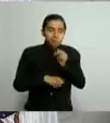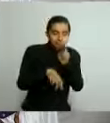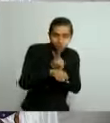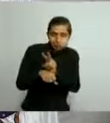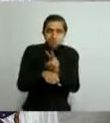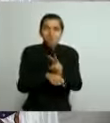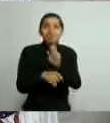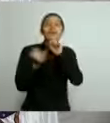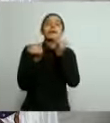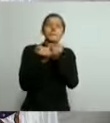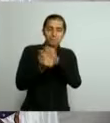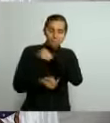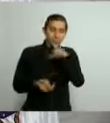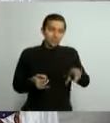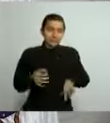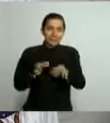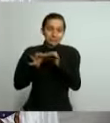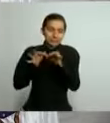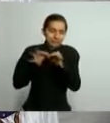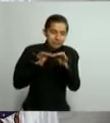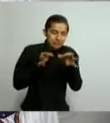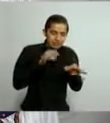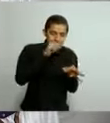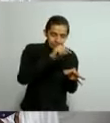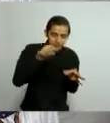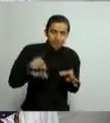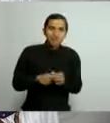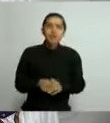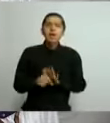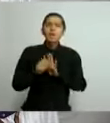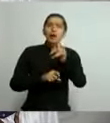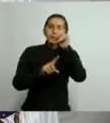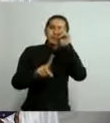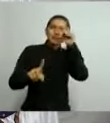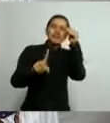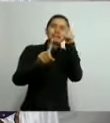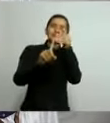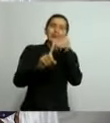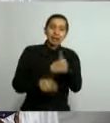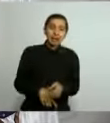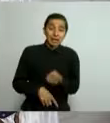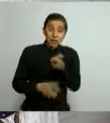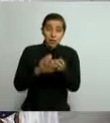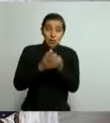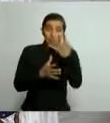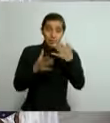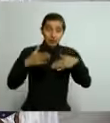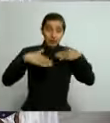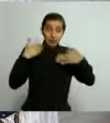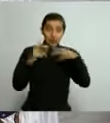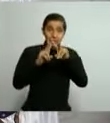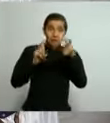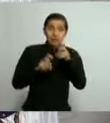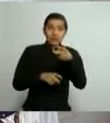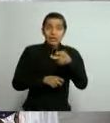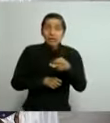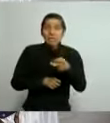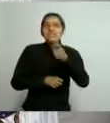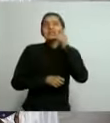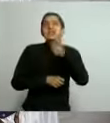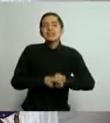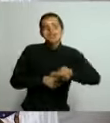municipios, los ayuntamientos. El objetivo en esta etapa de la nueva convivencia es que